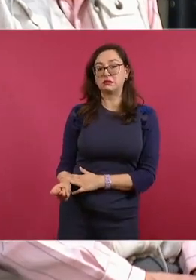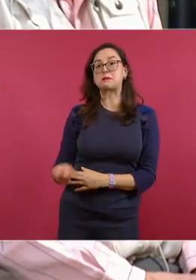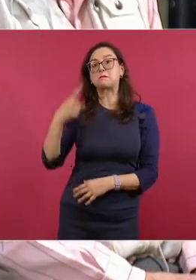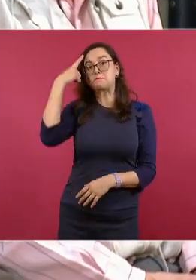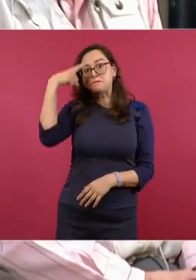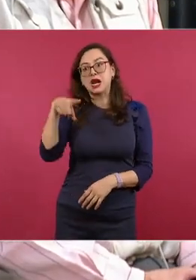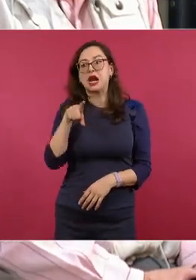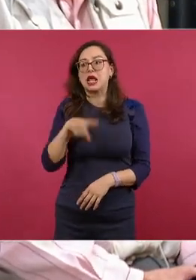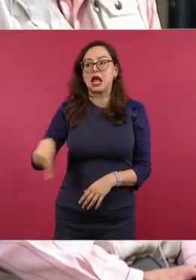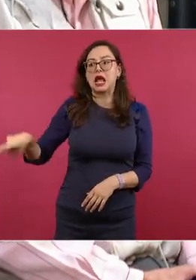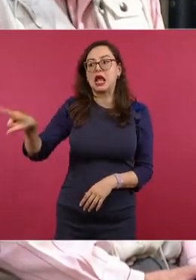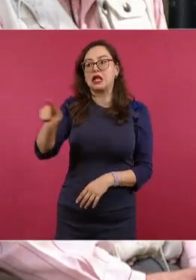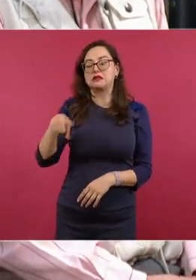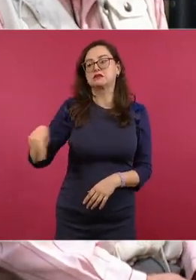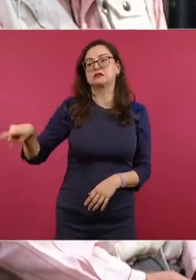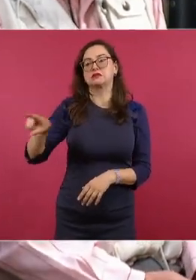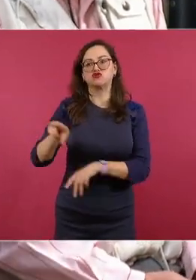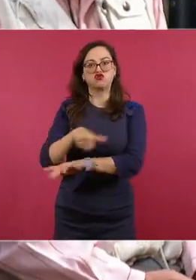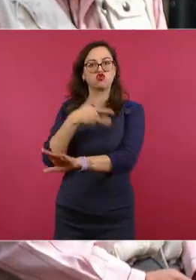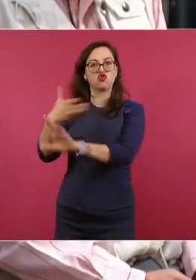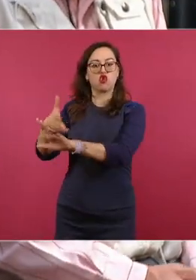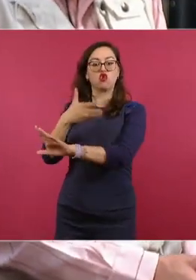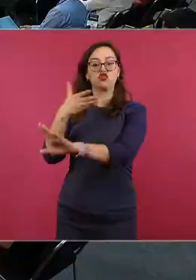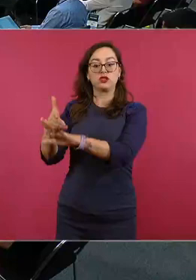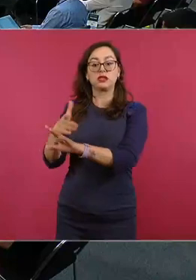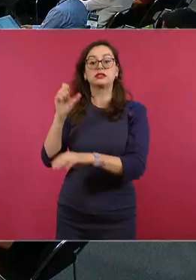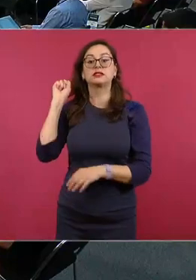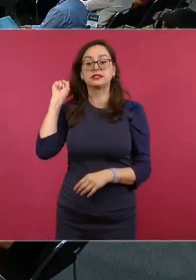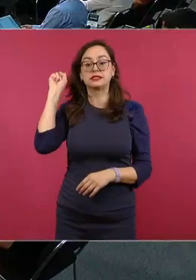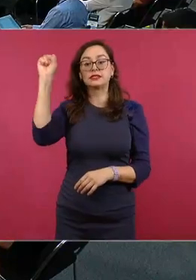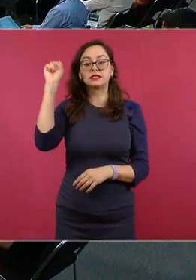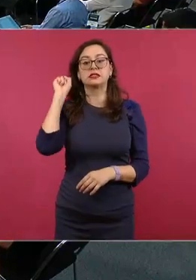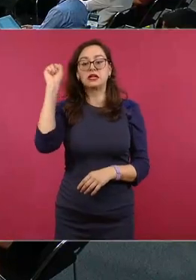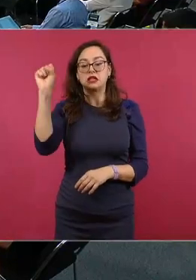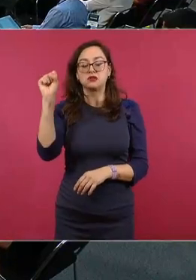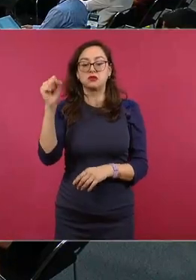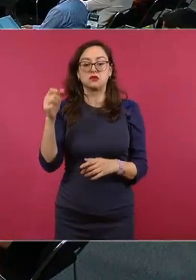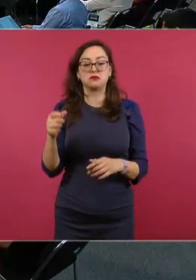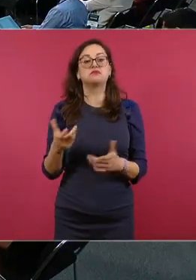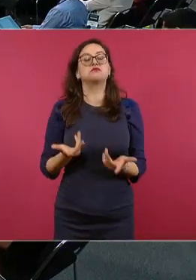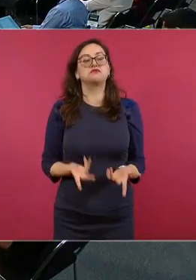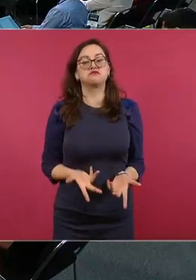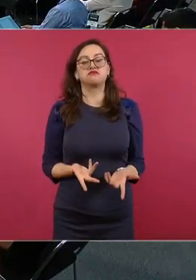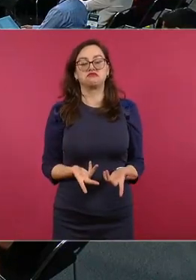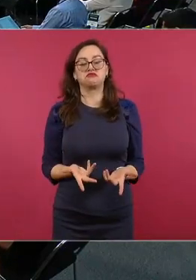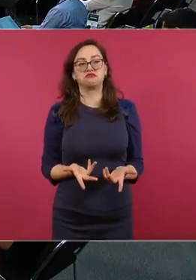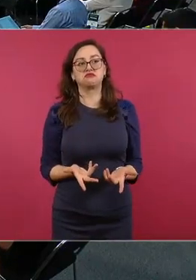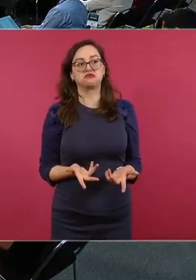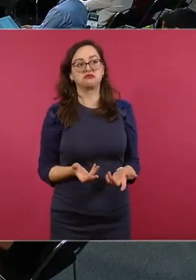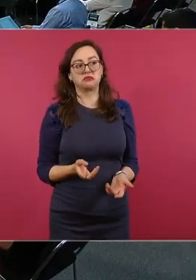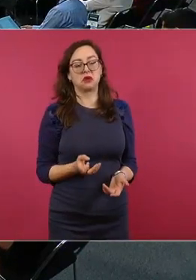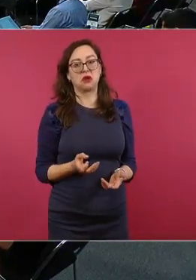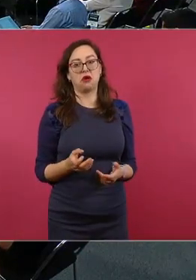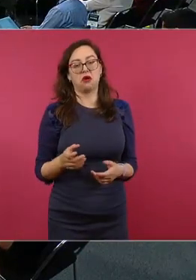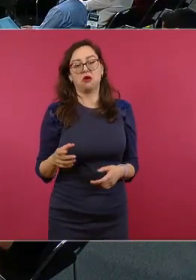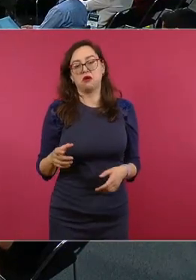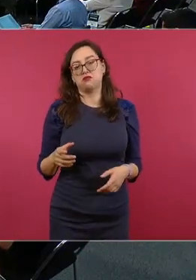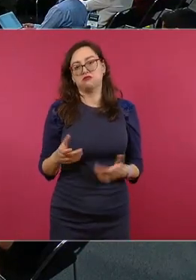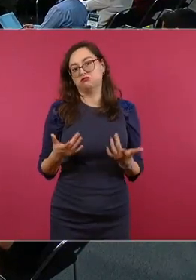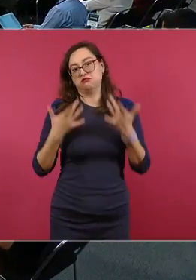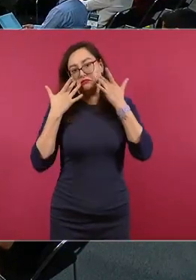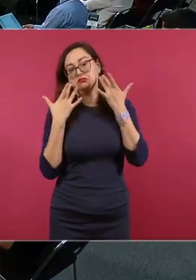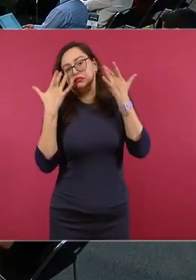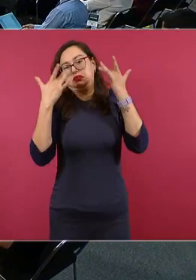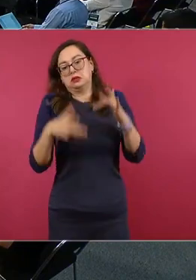al movimiento magisterial y entregar el movimiento al gobierno de Oaxaca en ese entonces.